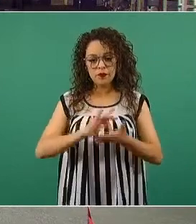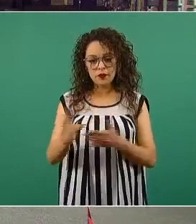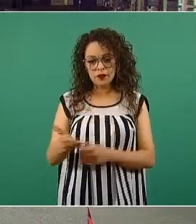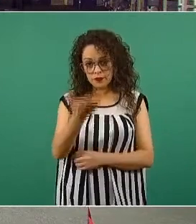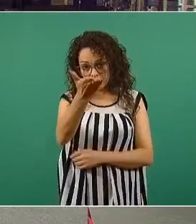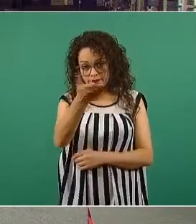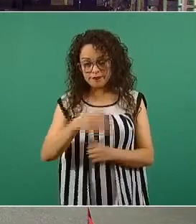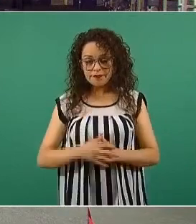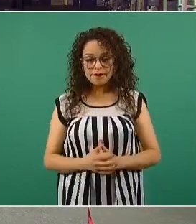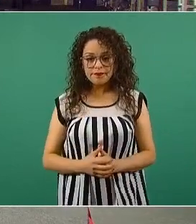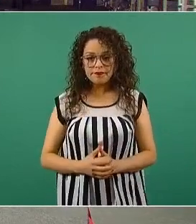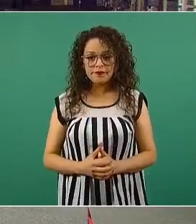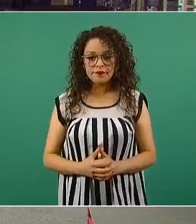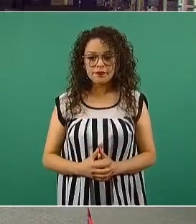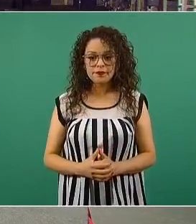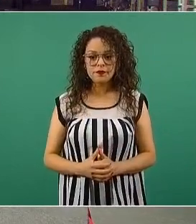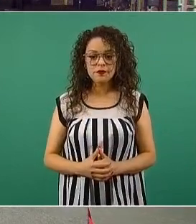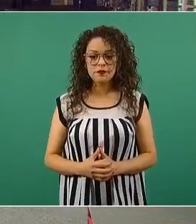Sí.